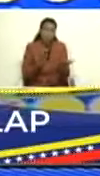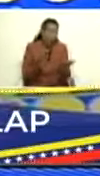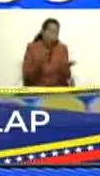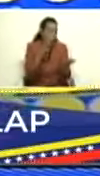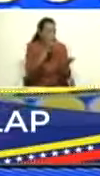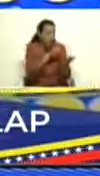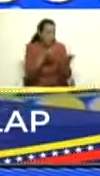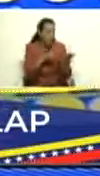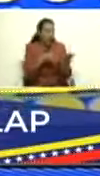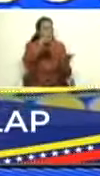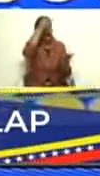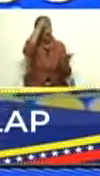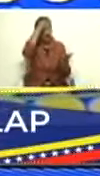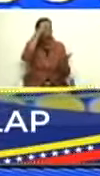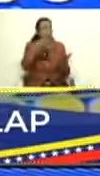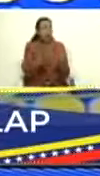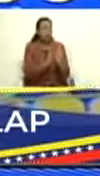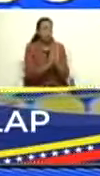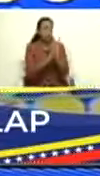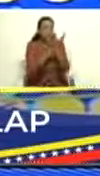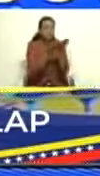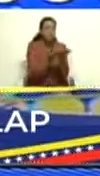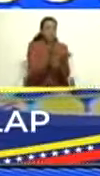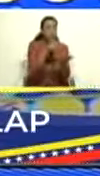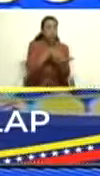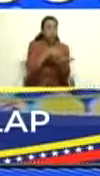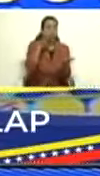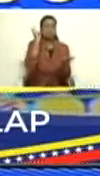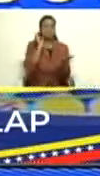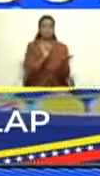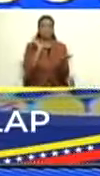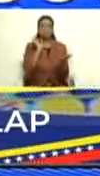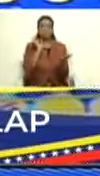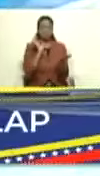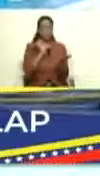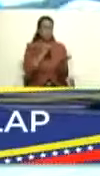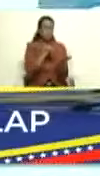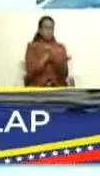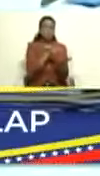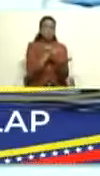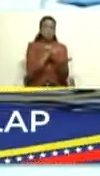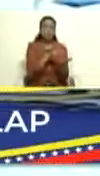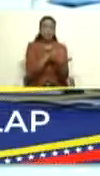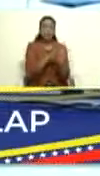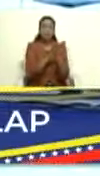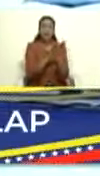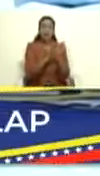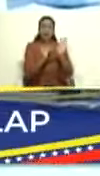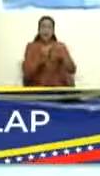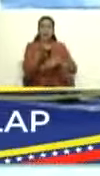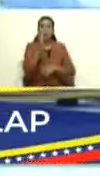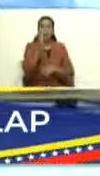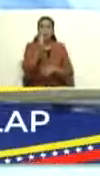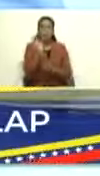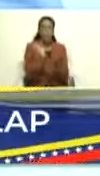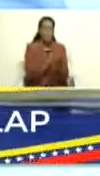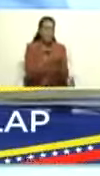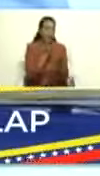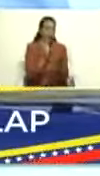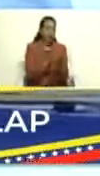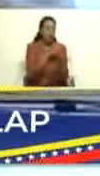artillería, y abrí el libro, Piketty, en la página 14,